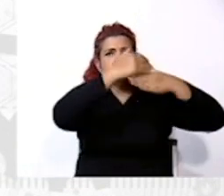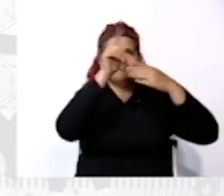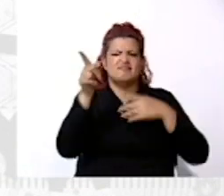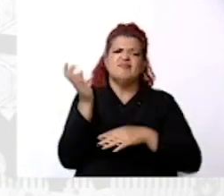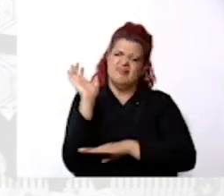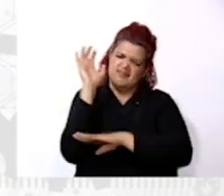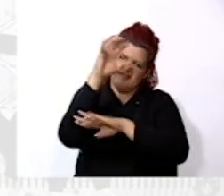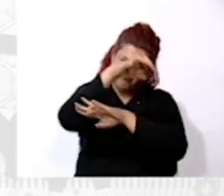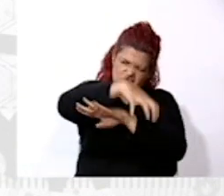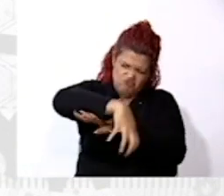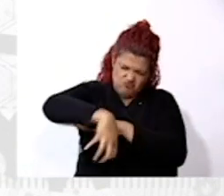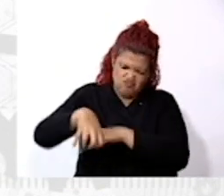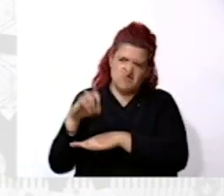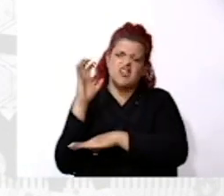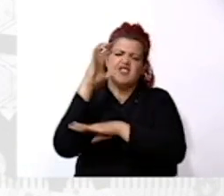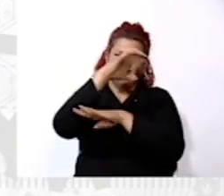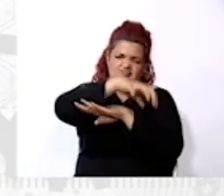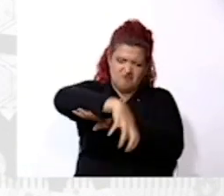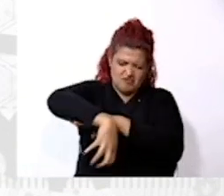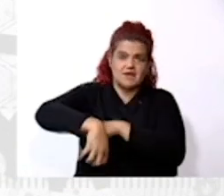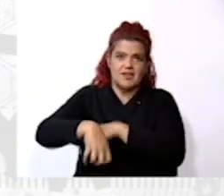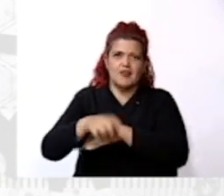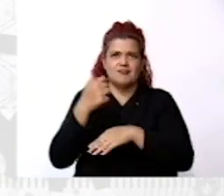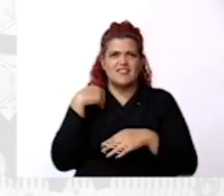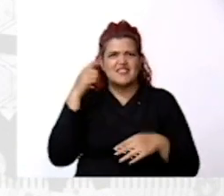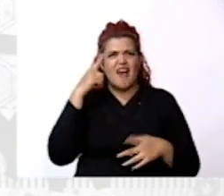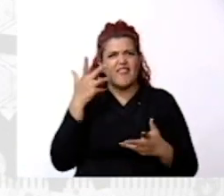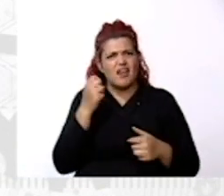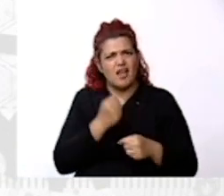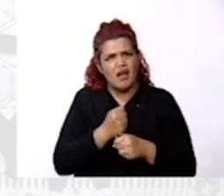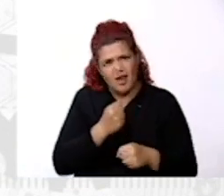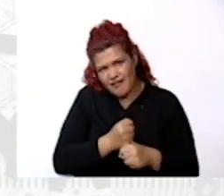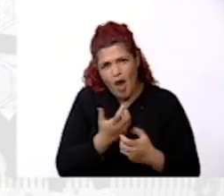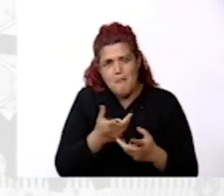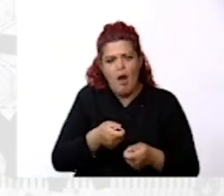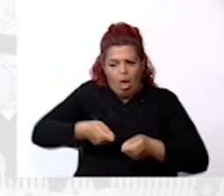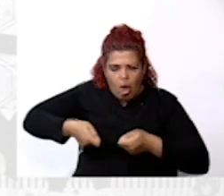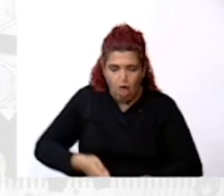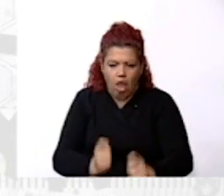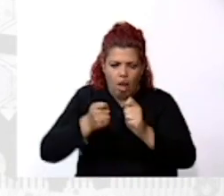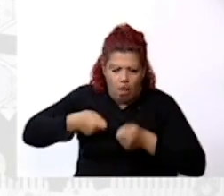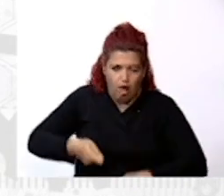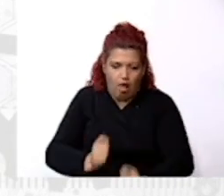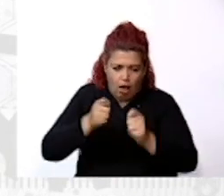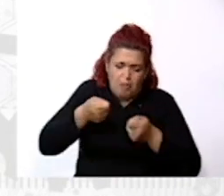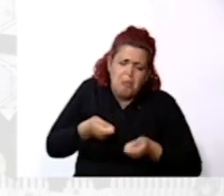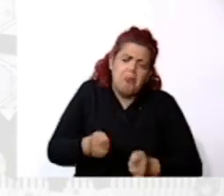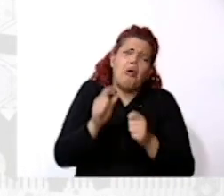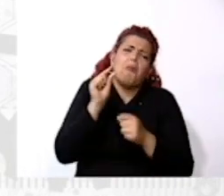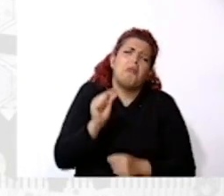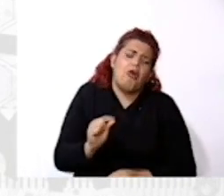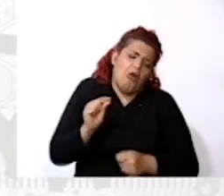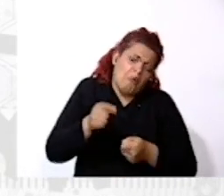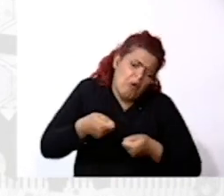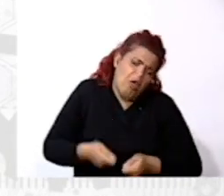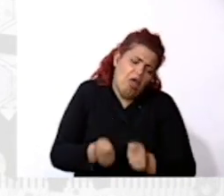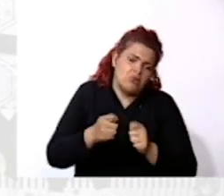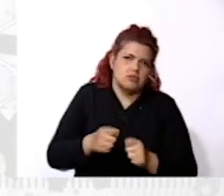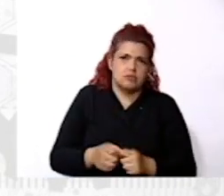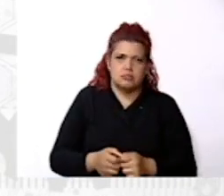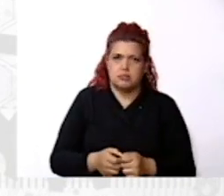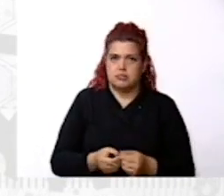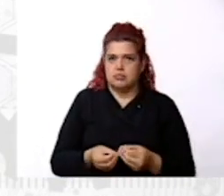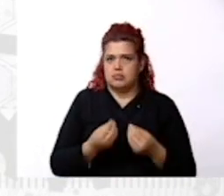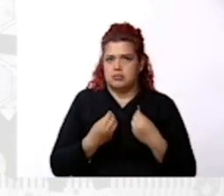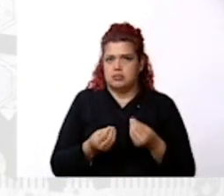excavadora. Claro, ¿se imaginan ustedes los trabajadores escarbando de a poquito la tierra?